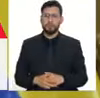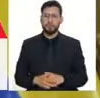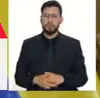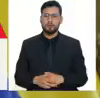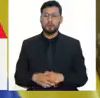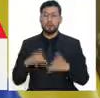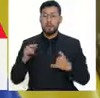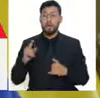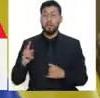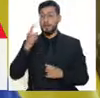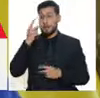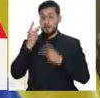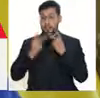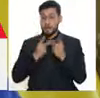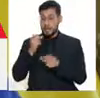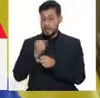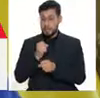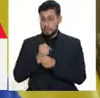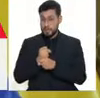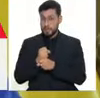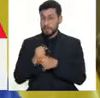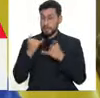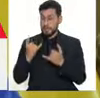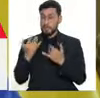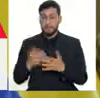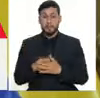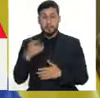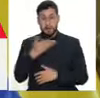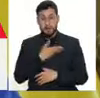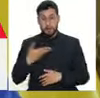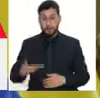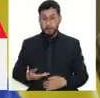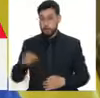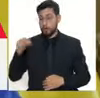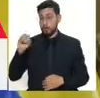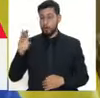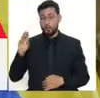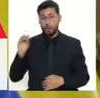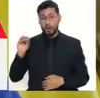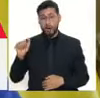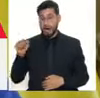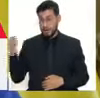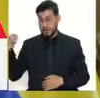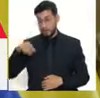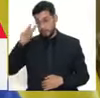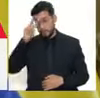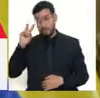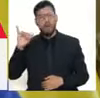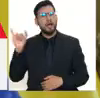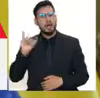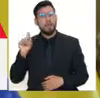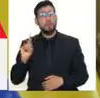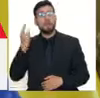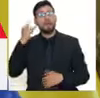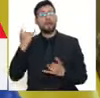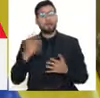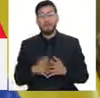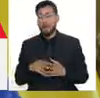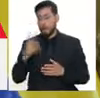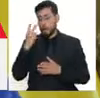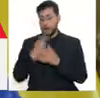Además de ser la primera visita de trabajo que realice el presidente Noboa al Perú, Se trata también del primer